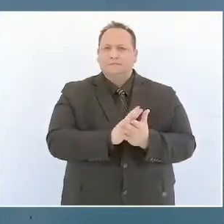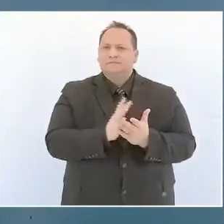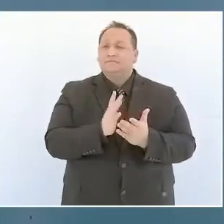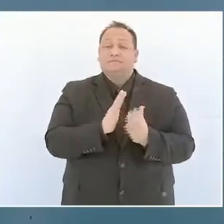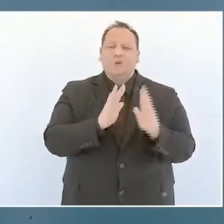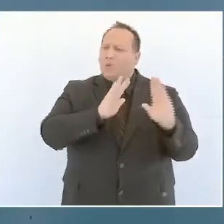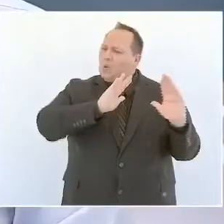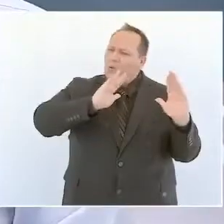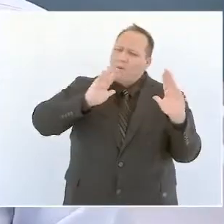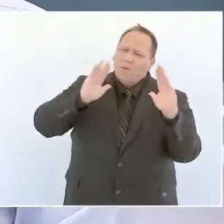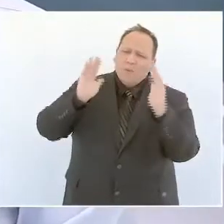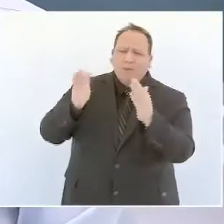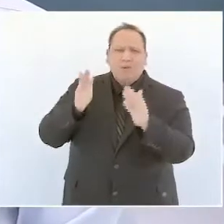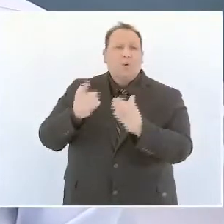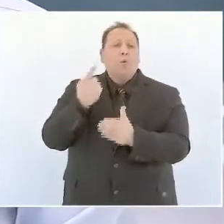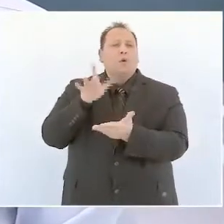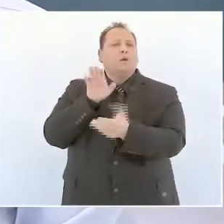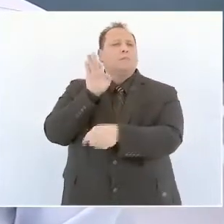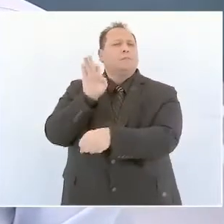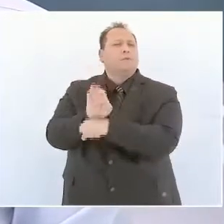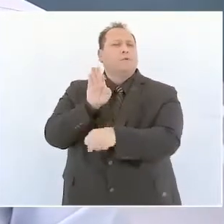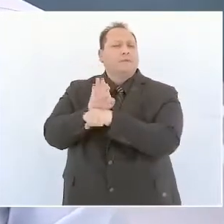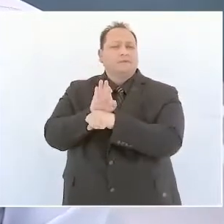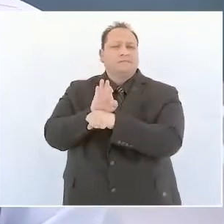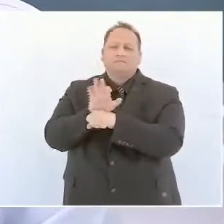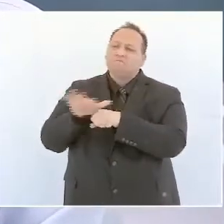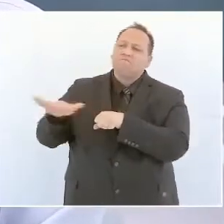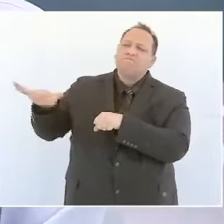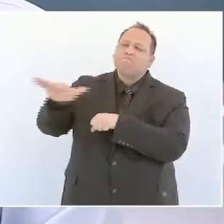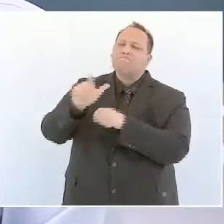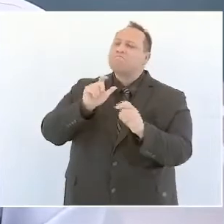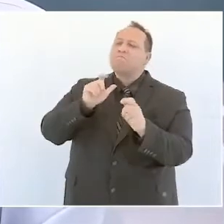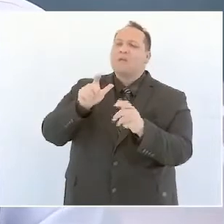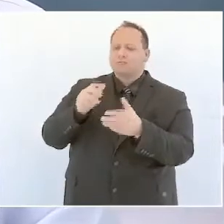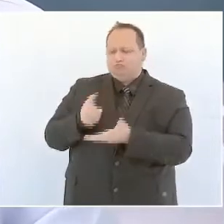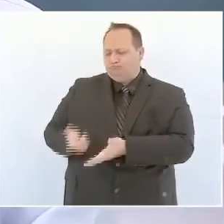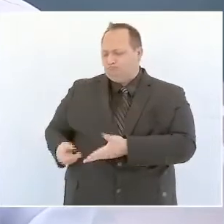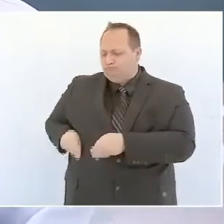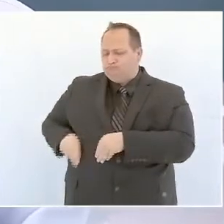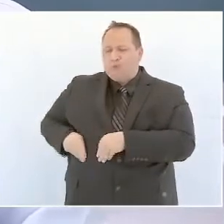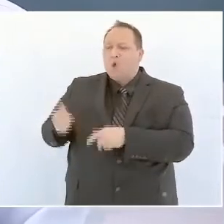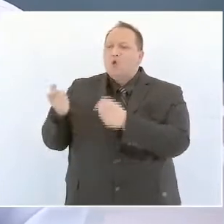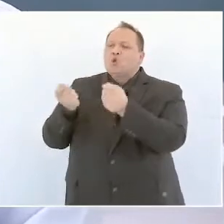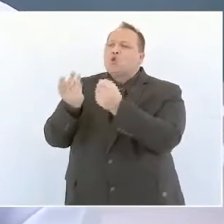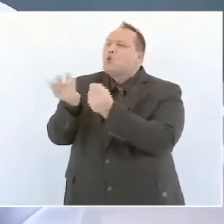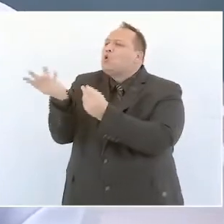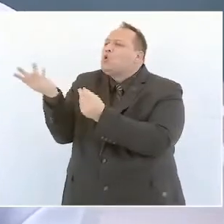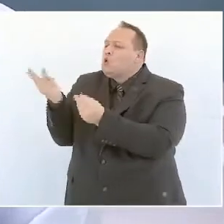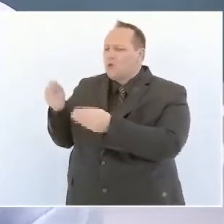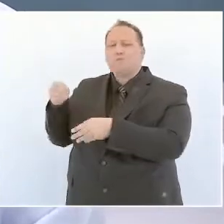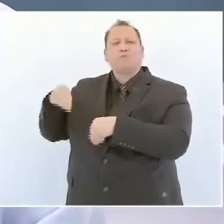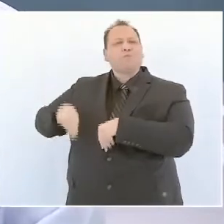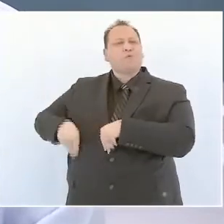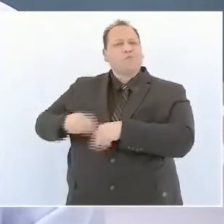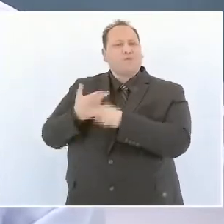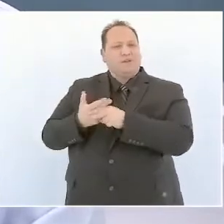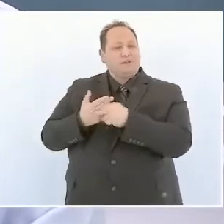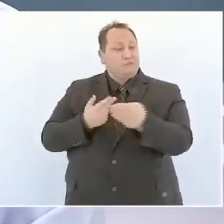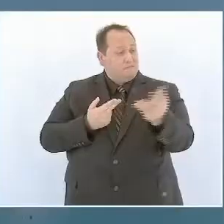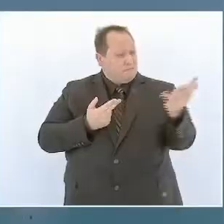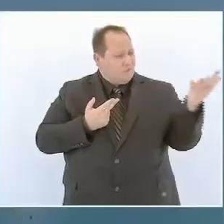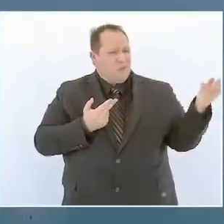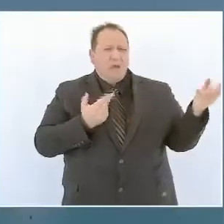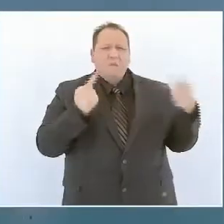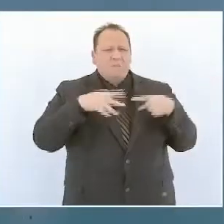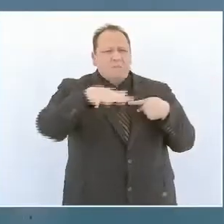entreguista, que solo benefició a una minoría y que dejó en el